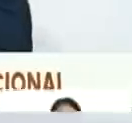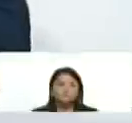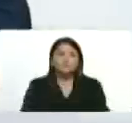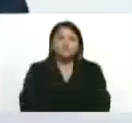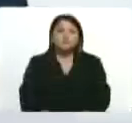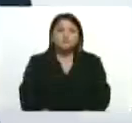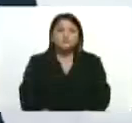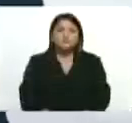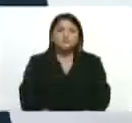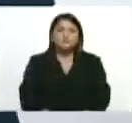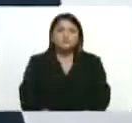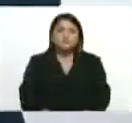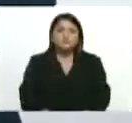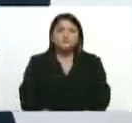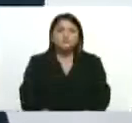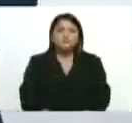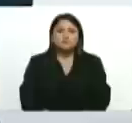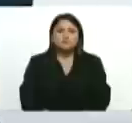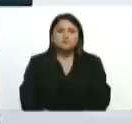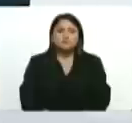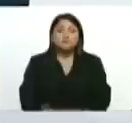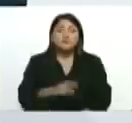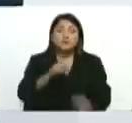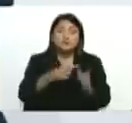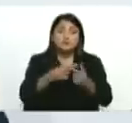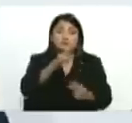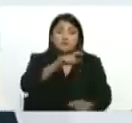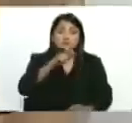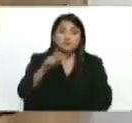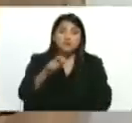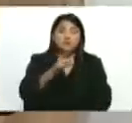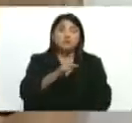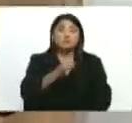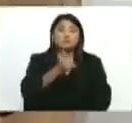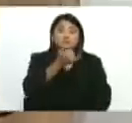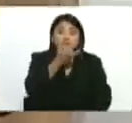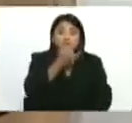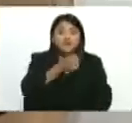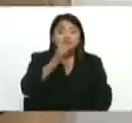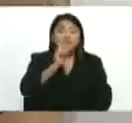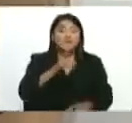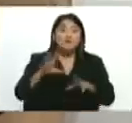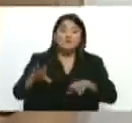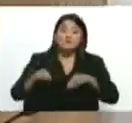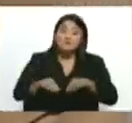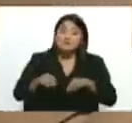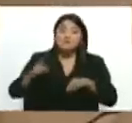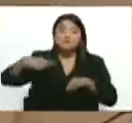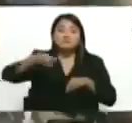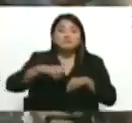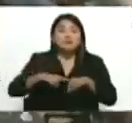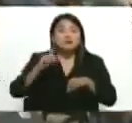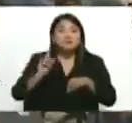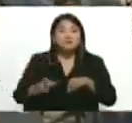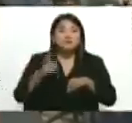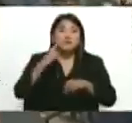delito. Y quien comete un delito tiene que atenerse a las consecuencias de ese delito que cometió.